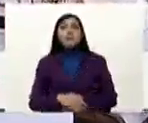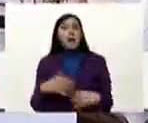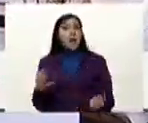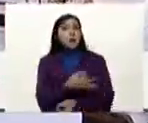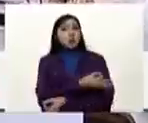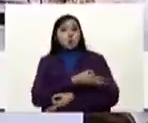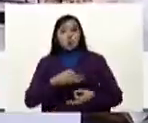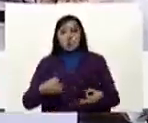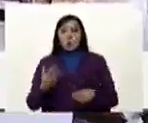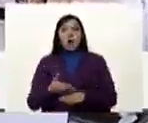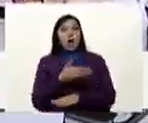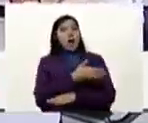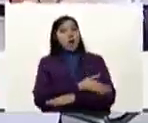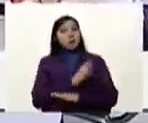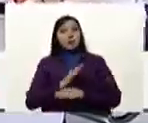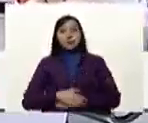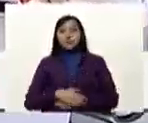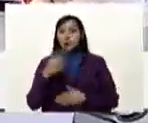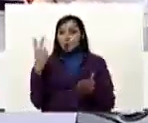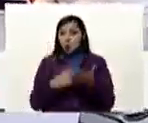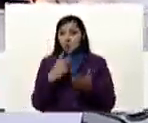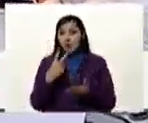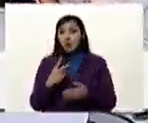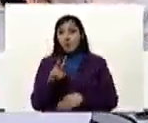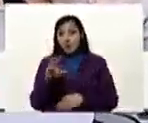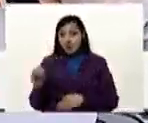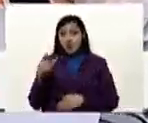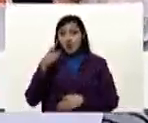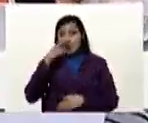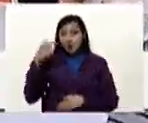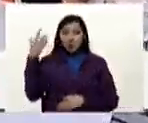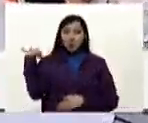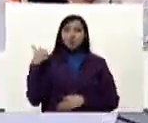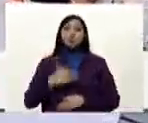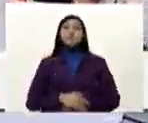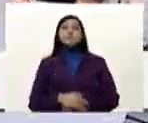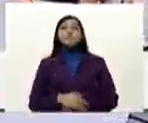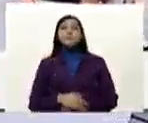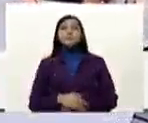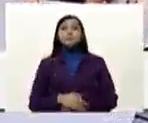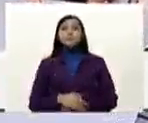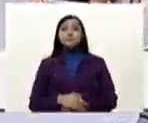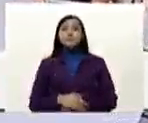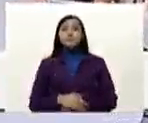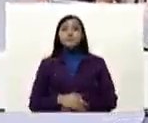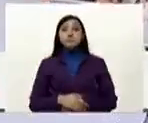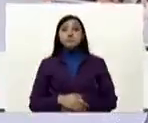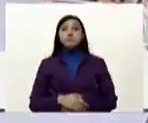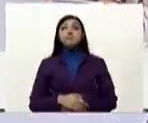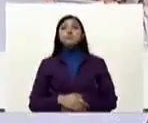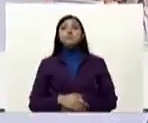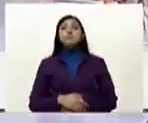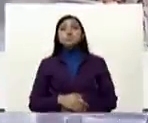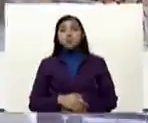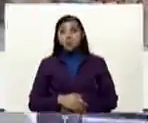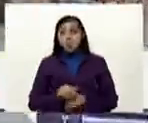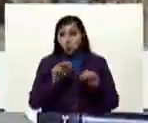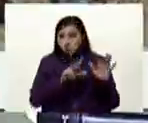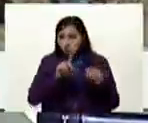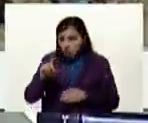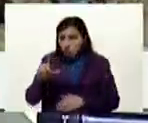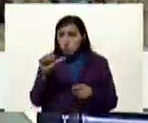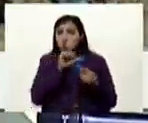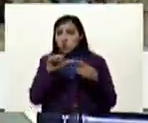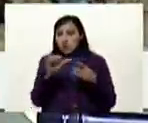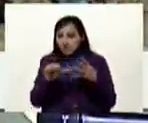exitosa y tempranera, del año 2020. Han pasado 81